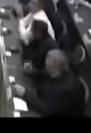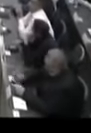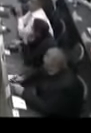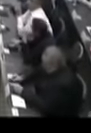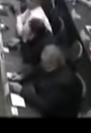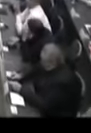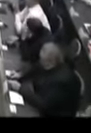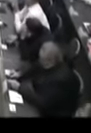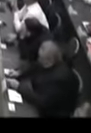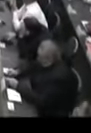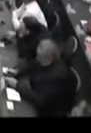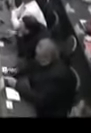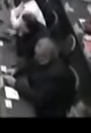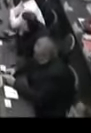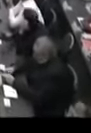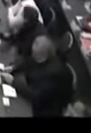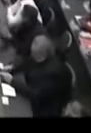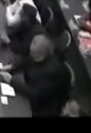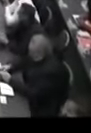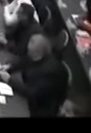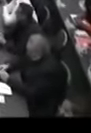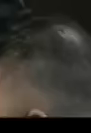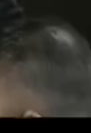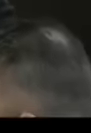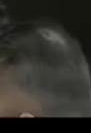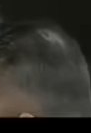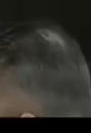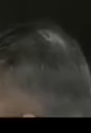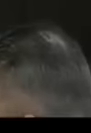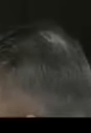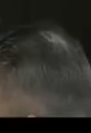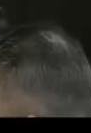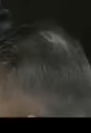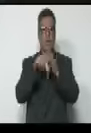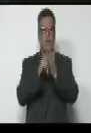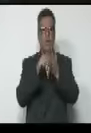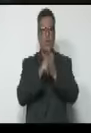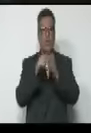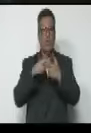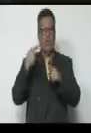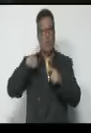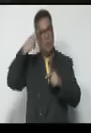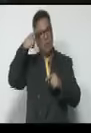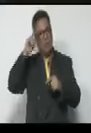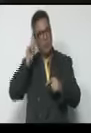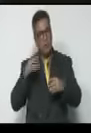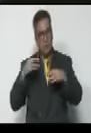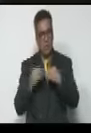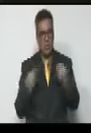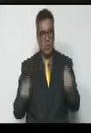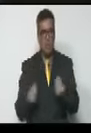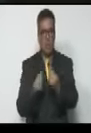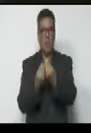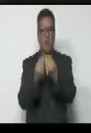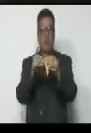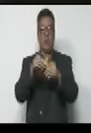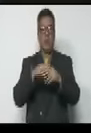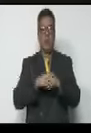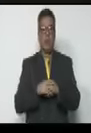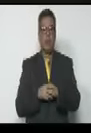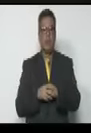Buenas tardes, presidente, colegas parlamentarios. Nosotros inicialmente no íbamos a intervenir en este punto, pero a pesar de que nosotros acompañamos